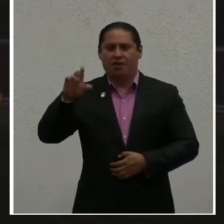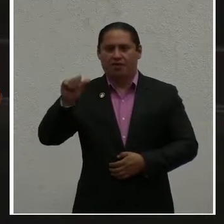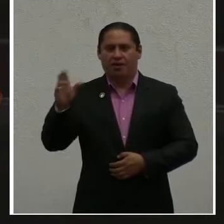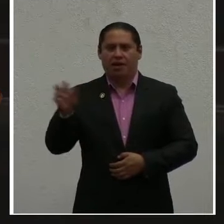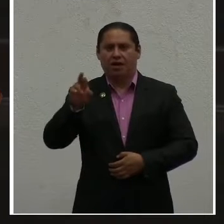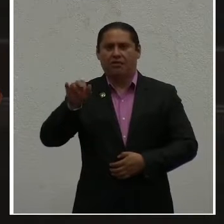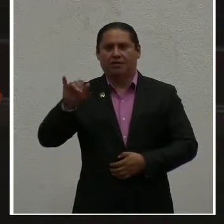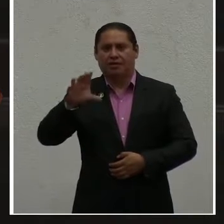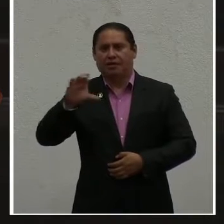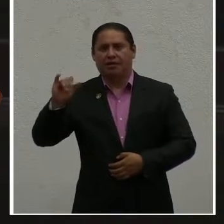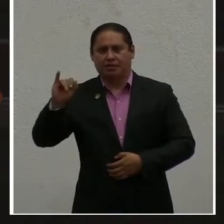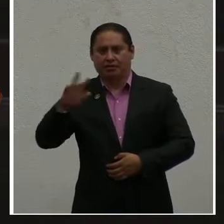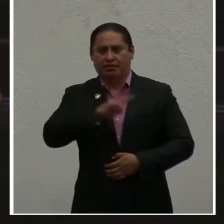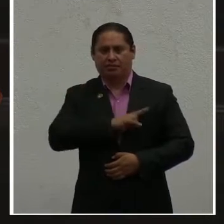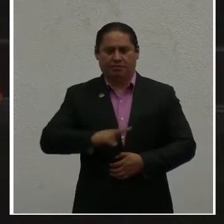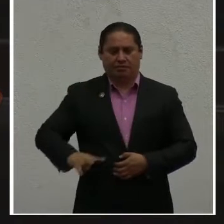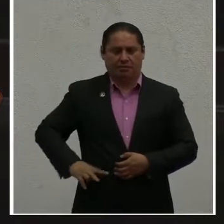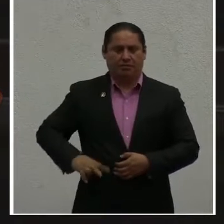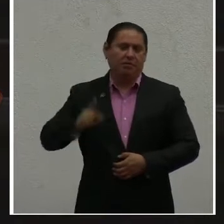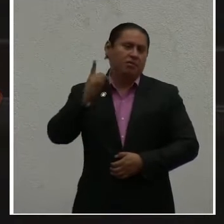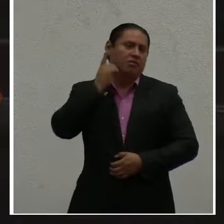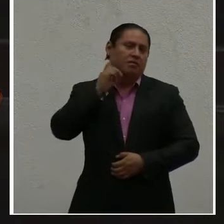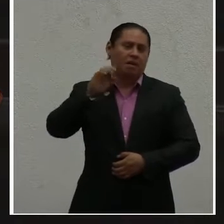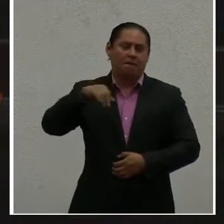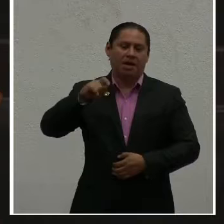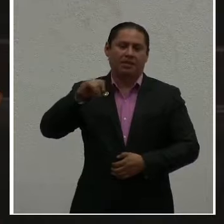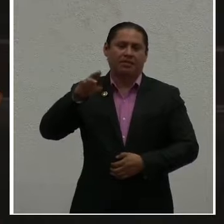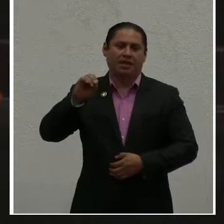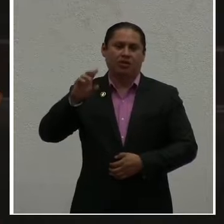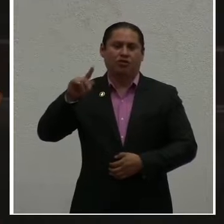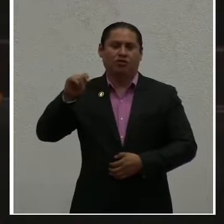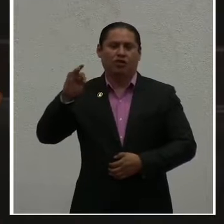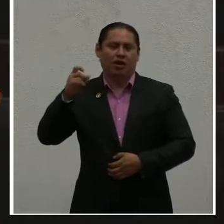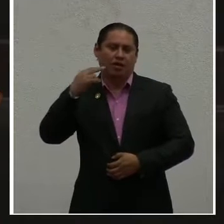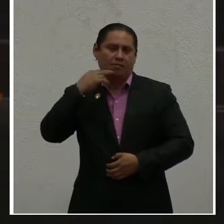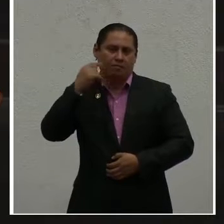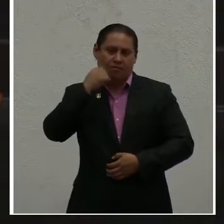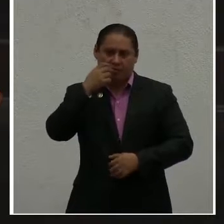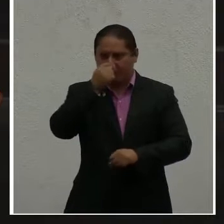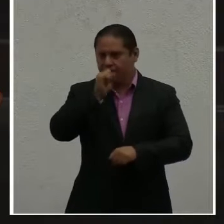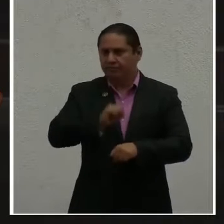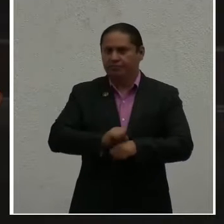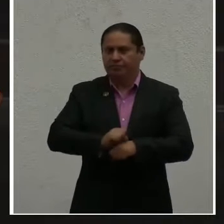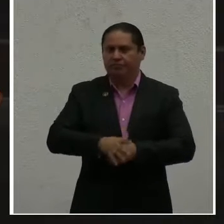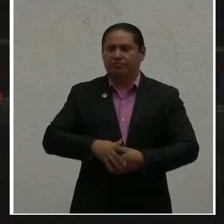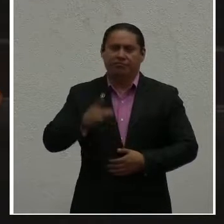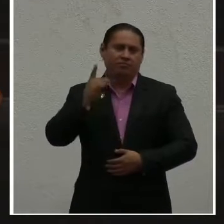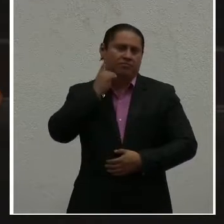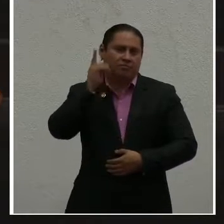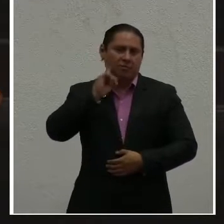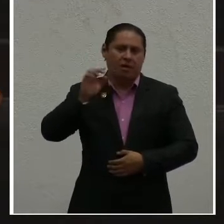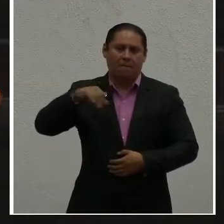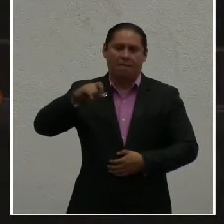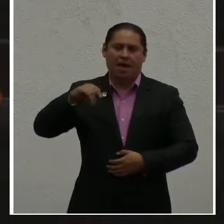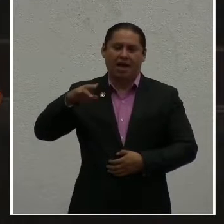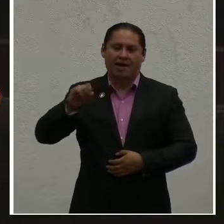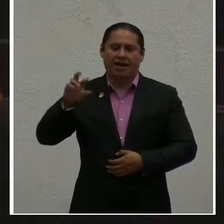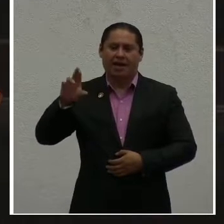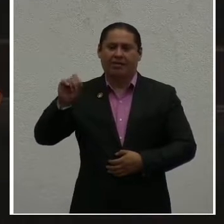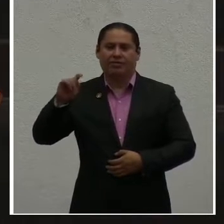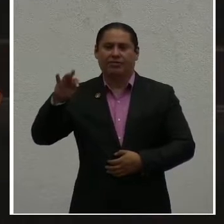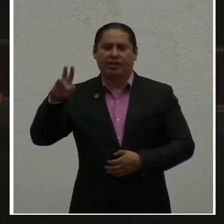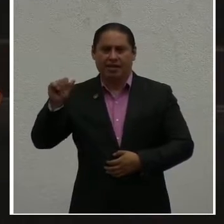Vicepresidenta. Diputado Marcelo Toledo Cruz, Secretario. Diputada María Roselia Jiménez